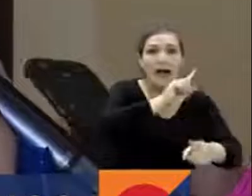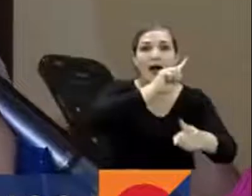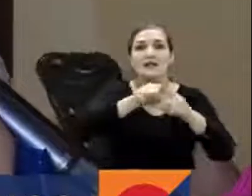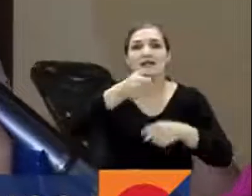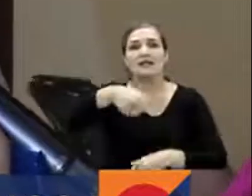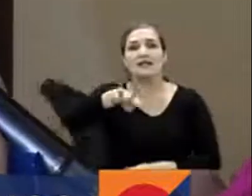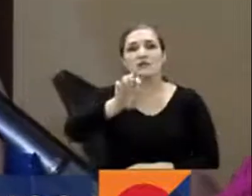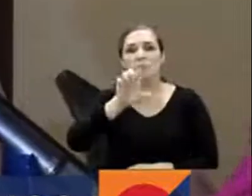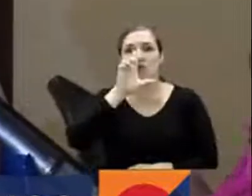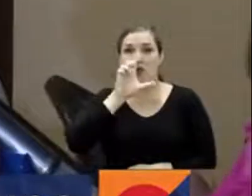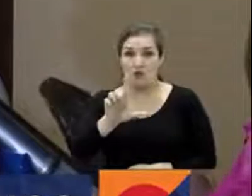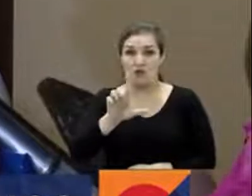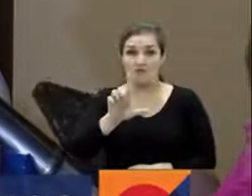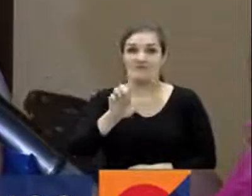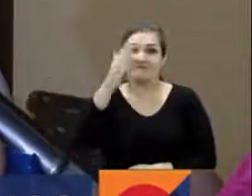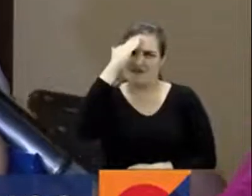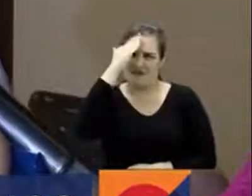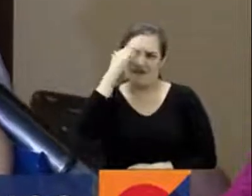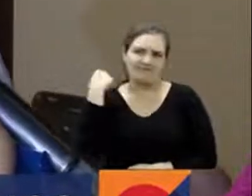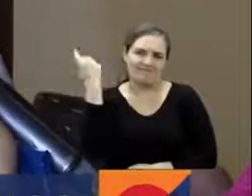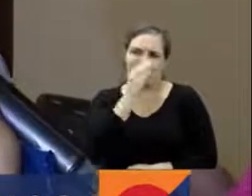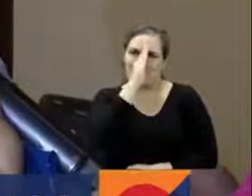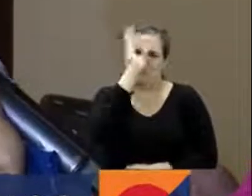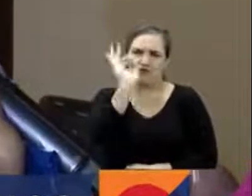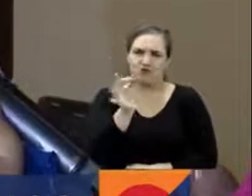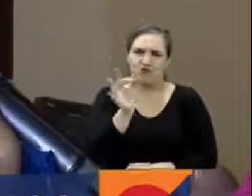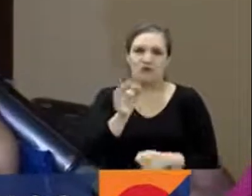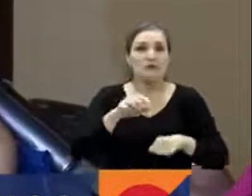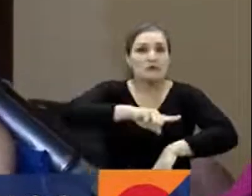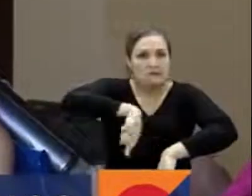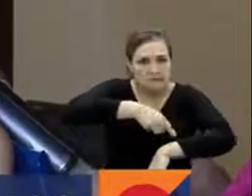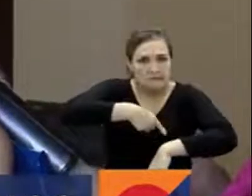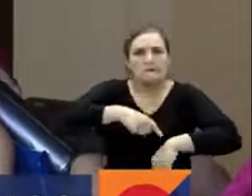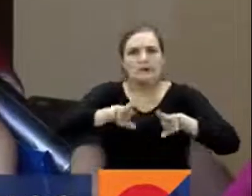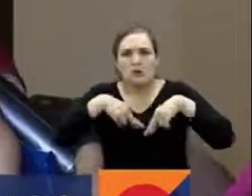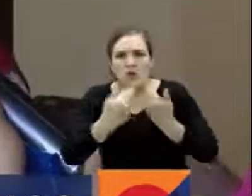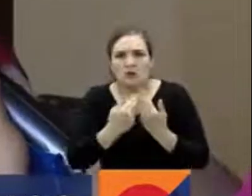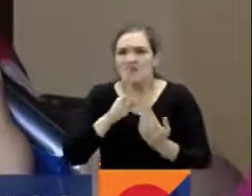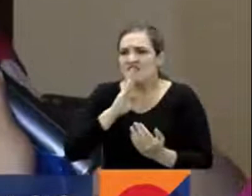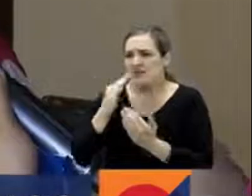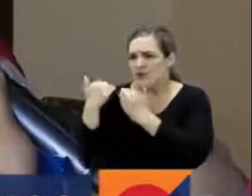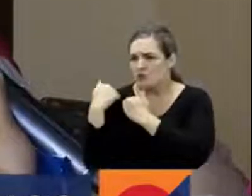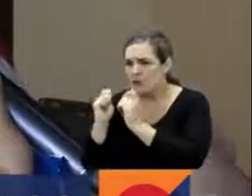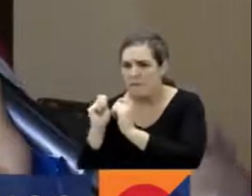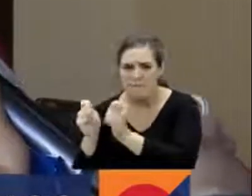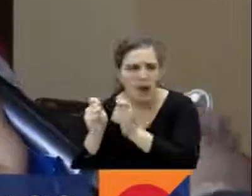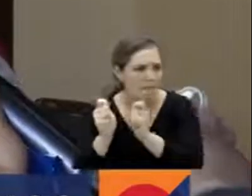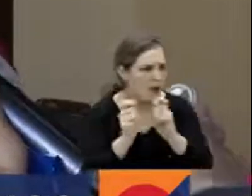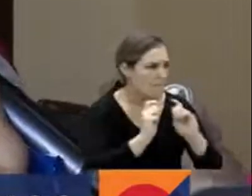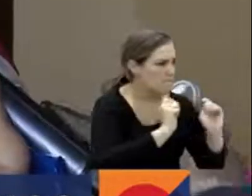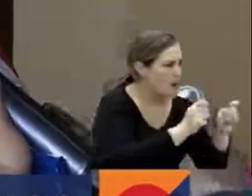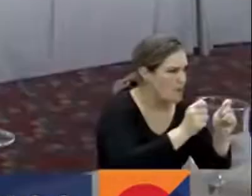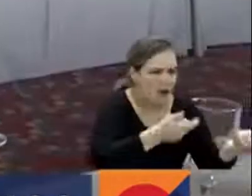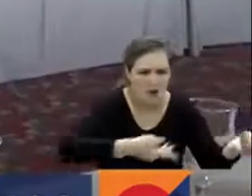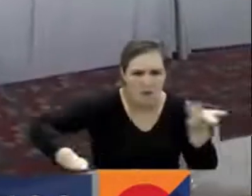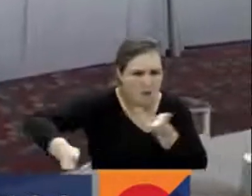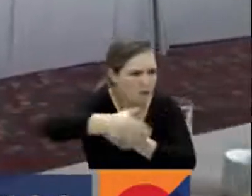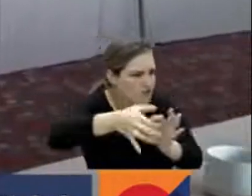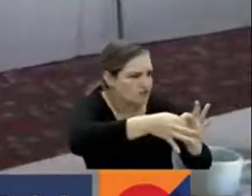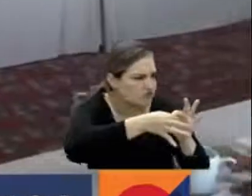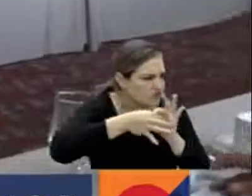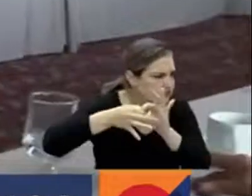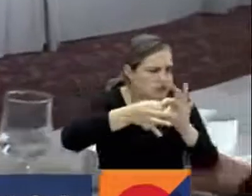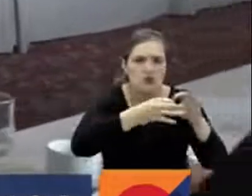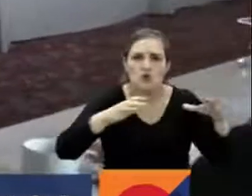y serán largas sesiones de trabajo para establecer las responsabilidades legislativas de cada partido que haga parte de la coalición de gobierno. A su